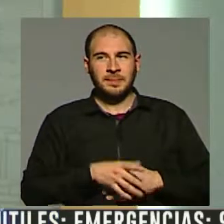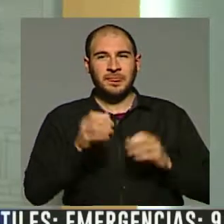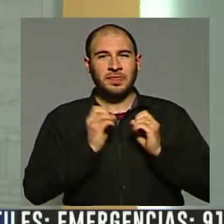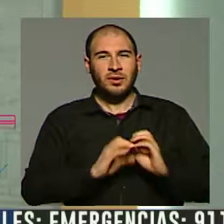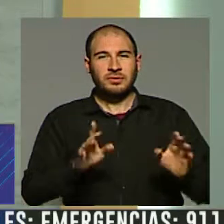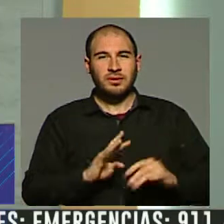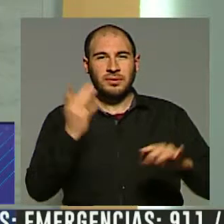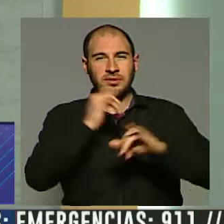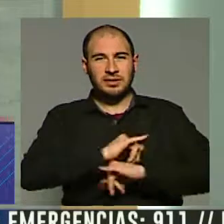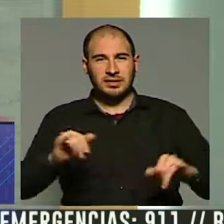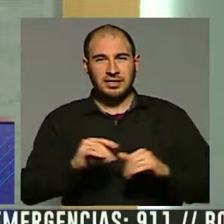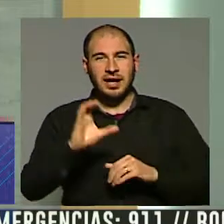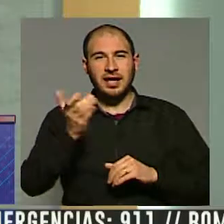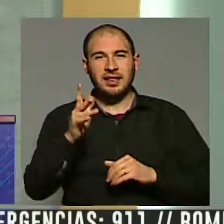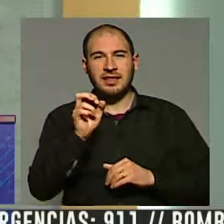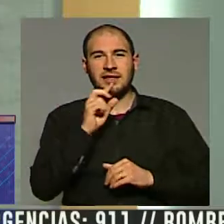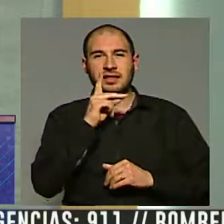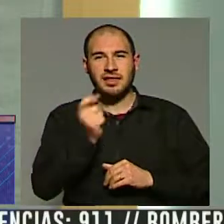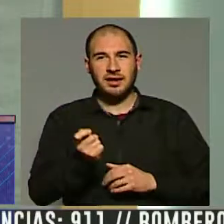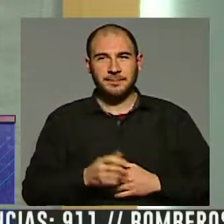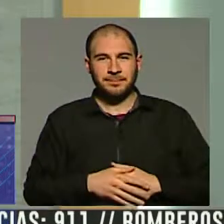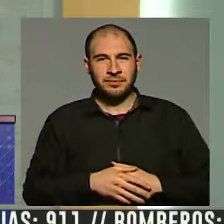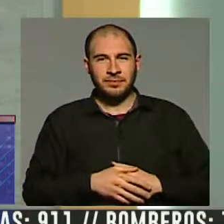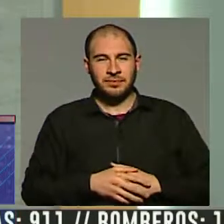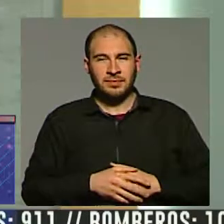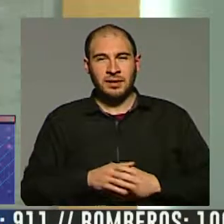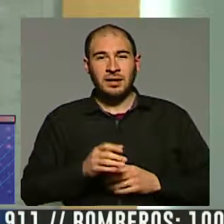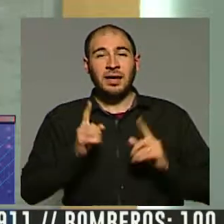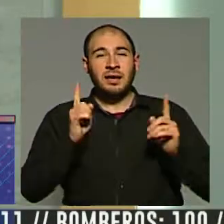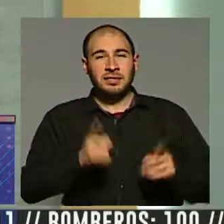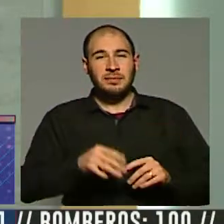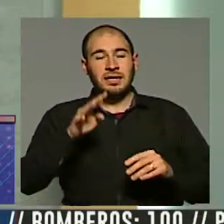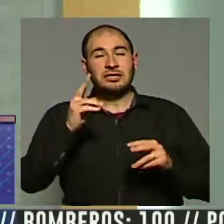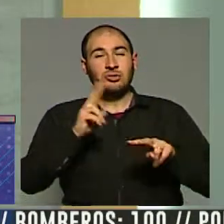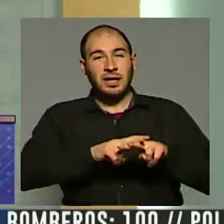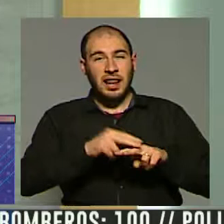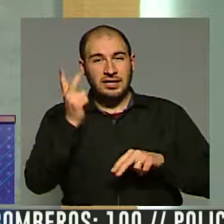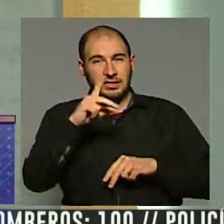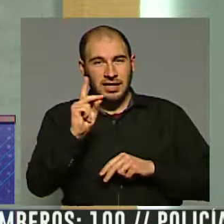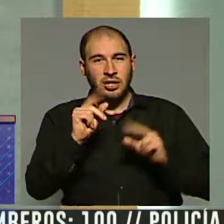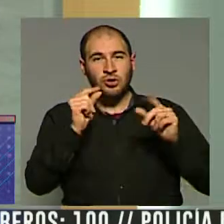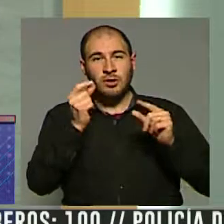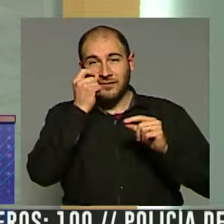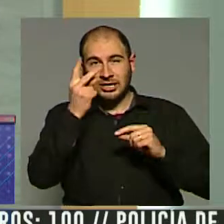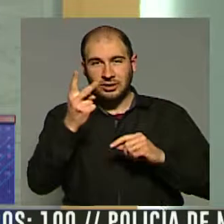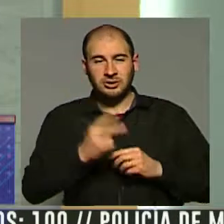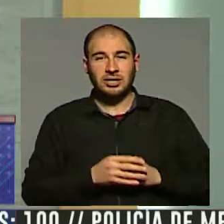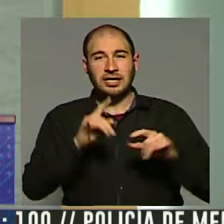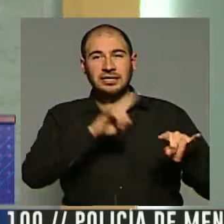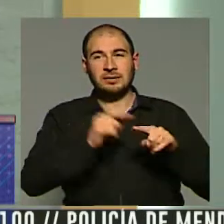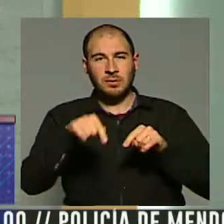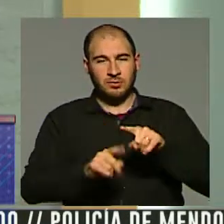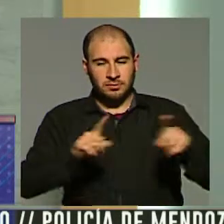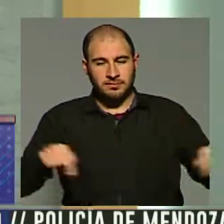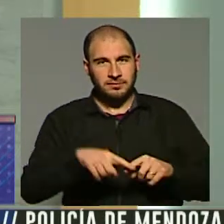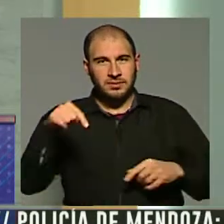Comenzamos con Universidad Noticias por el canal 30 de la televisión digital abierta. También en la grilla de Supercanal HD, canal número 22,